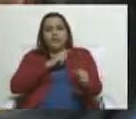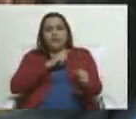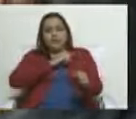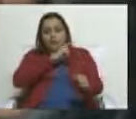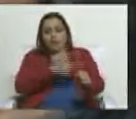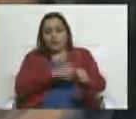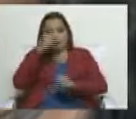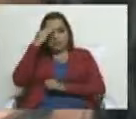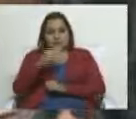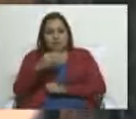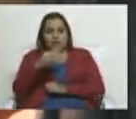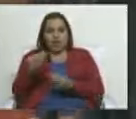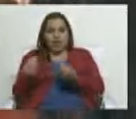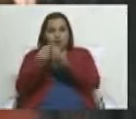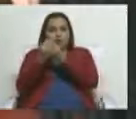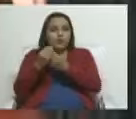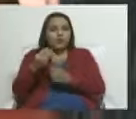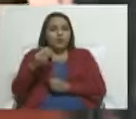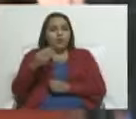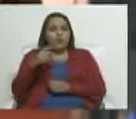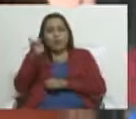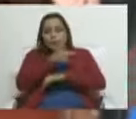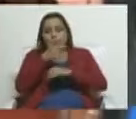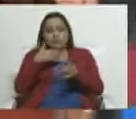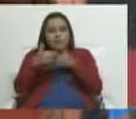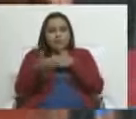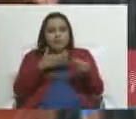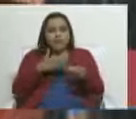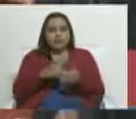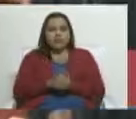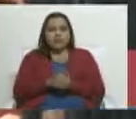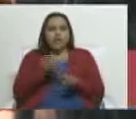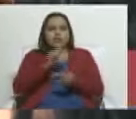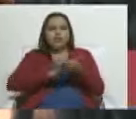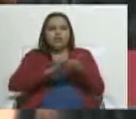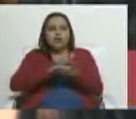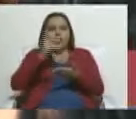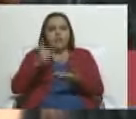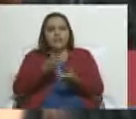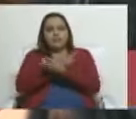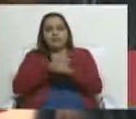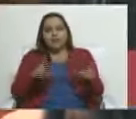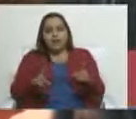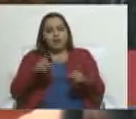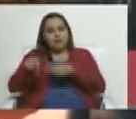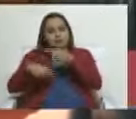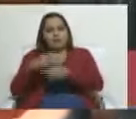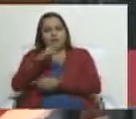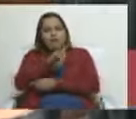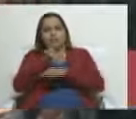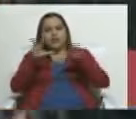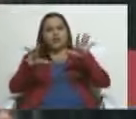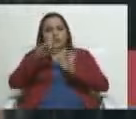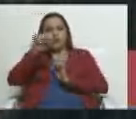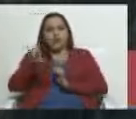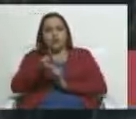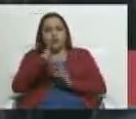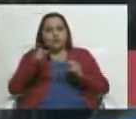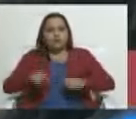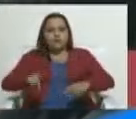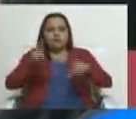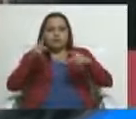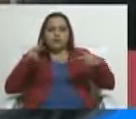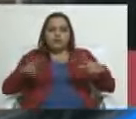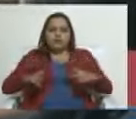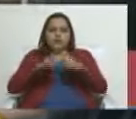gobiernos, piensen como piensen. Yo creo que las salidas tienen que ser democráticas y creo que este 28 de julio es una gran oportunidad para reencontrarnos en el